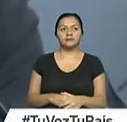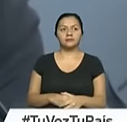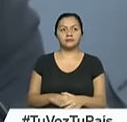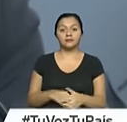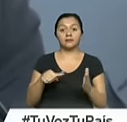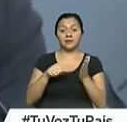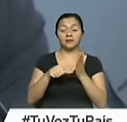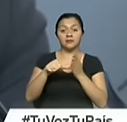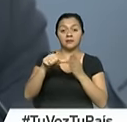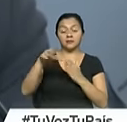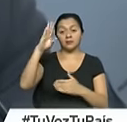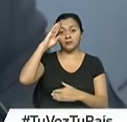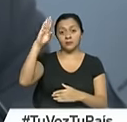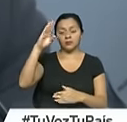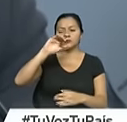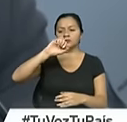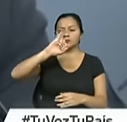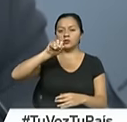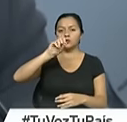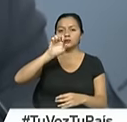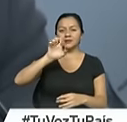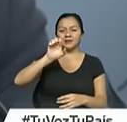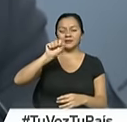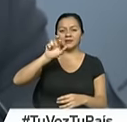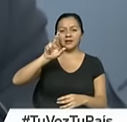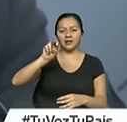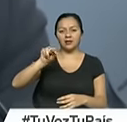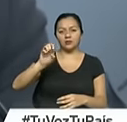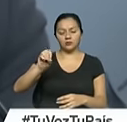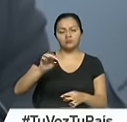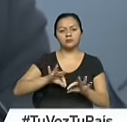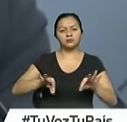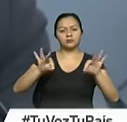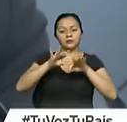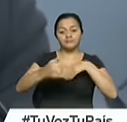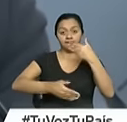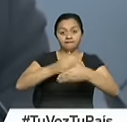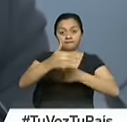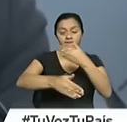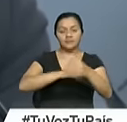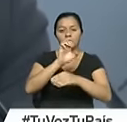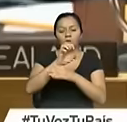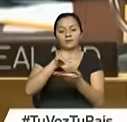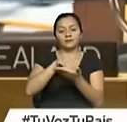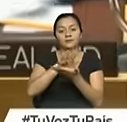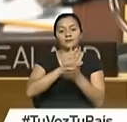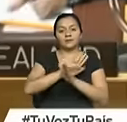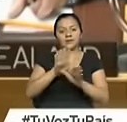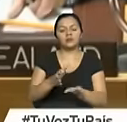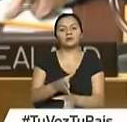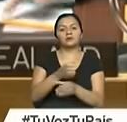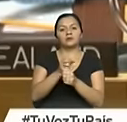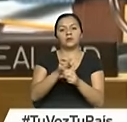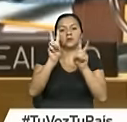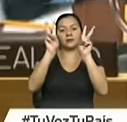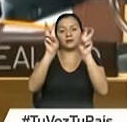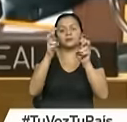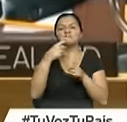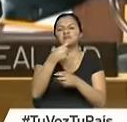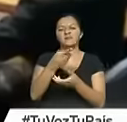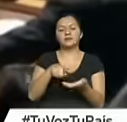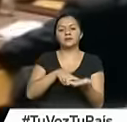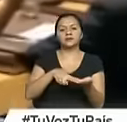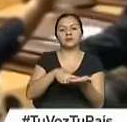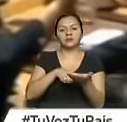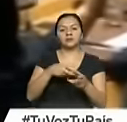El ministro del Interior, José Serrano, expuso sobre los importantes avances que Ecuador realiza en materia de seguridad ciudadana en la sesión